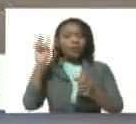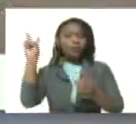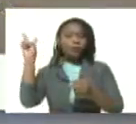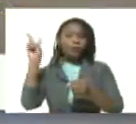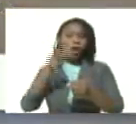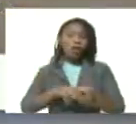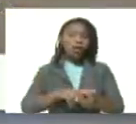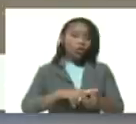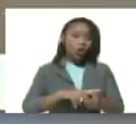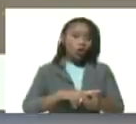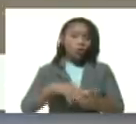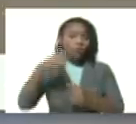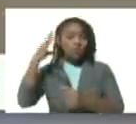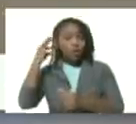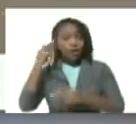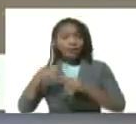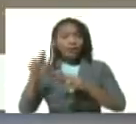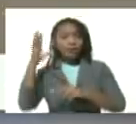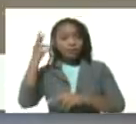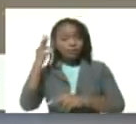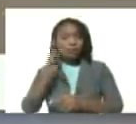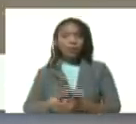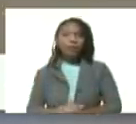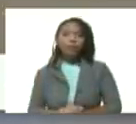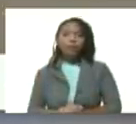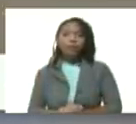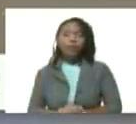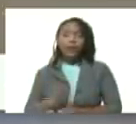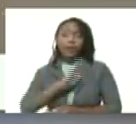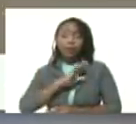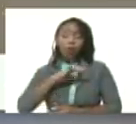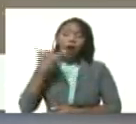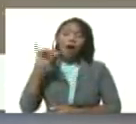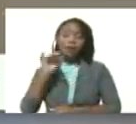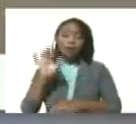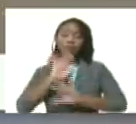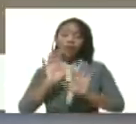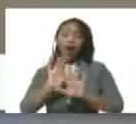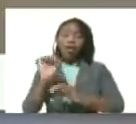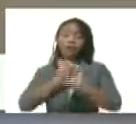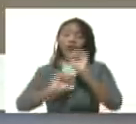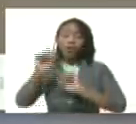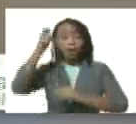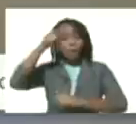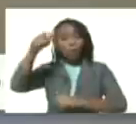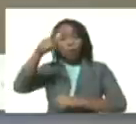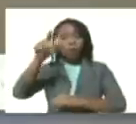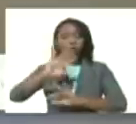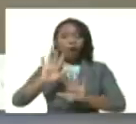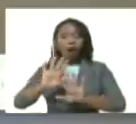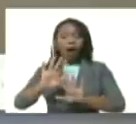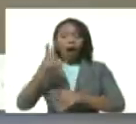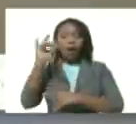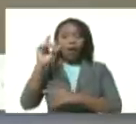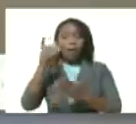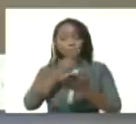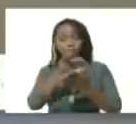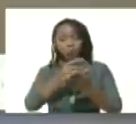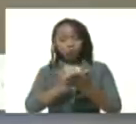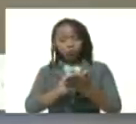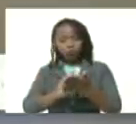sexual, mujeres, niñas, que tenemos casos y que ya la Defensoría del Pueblo se encuentra